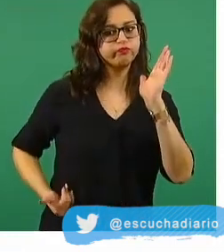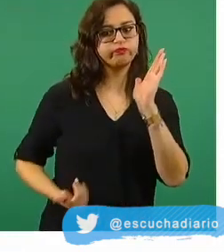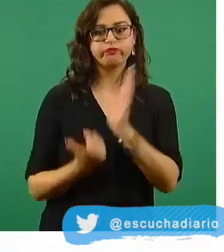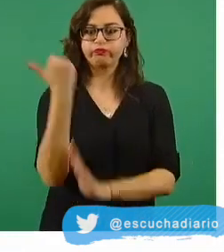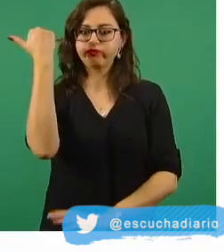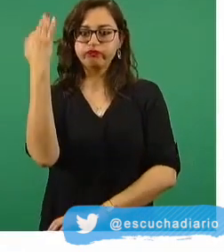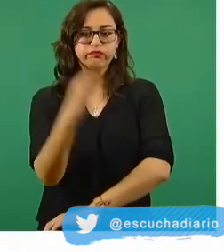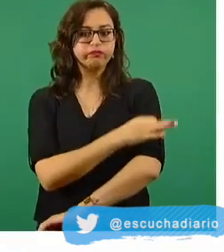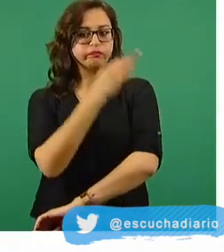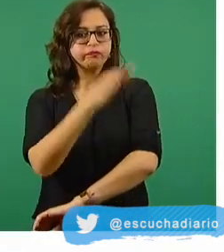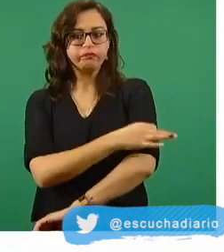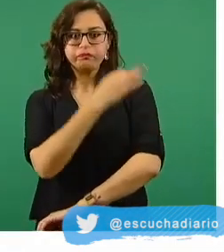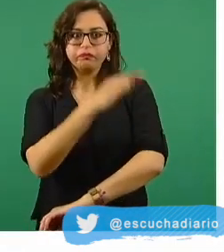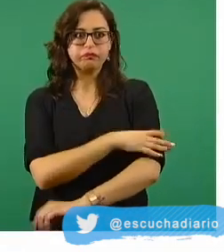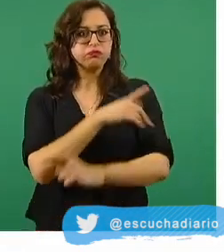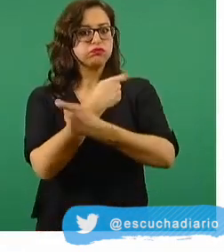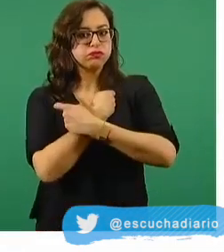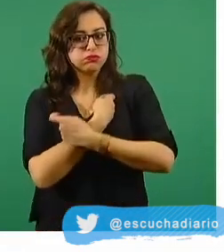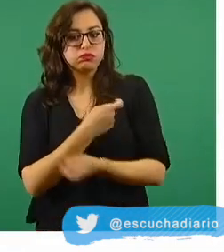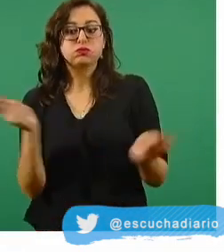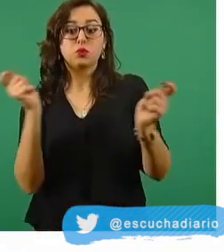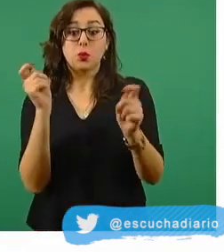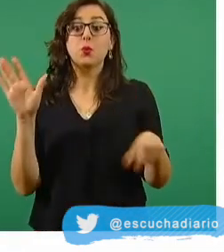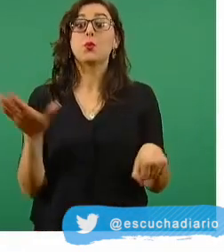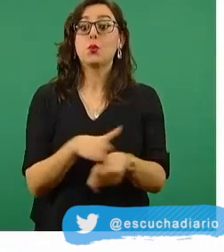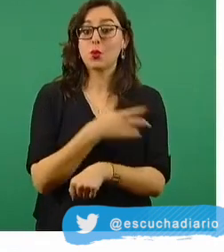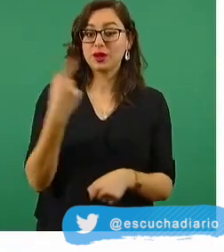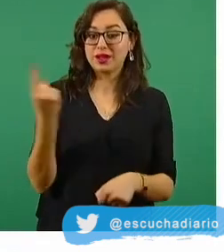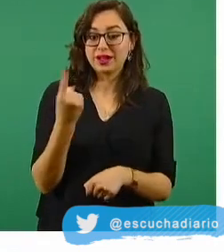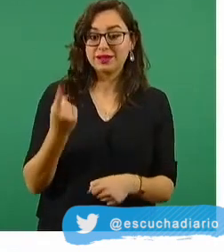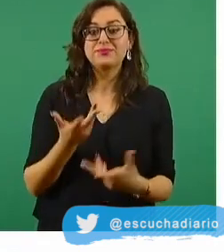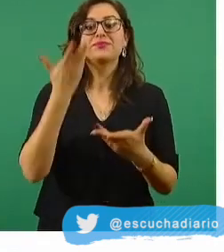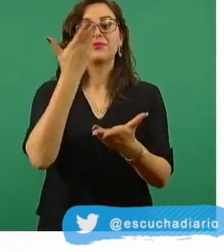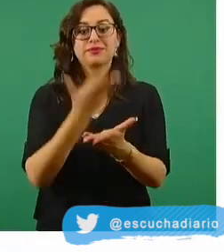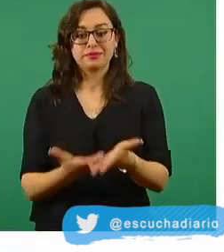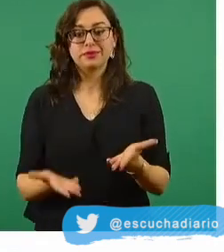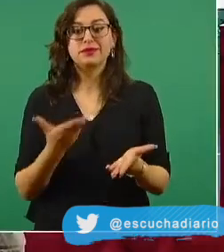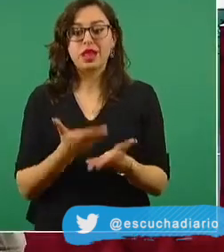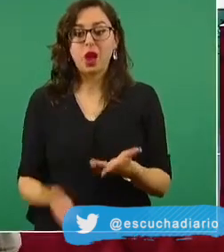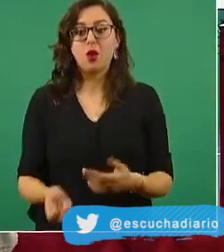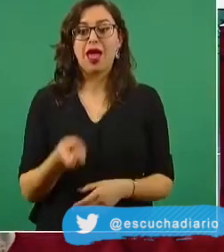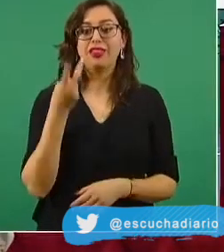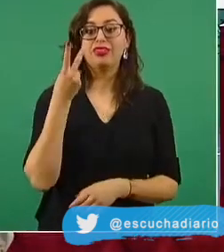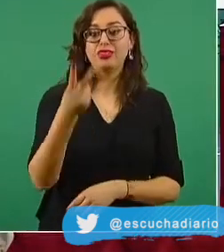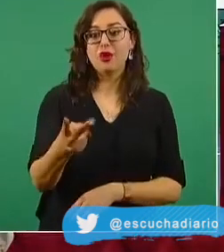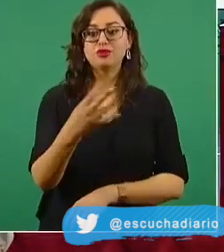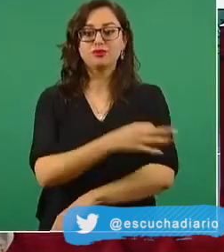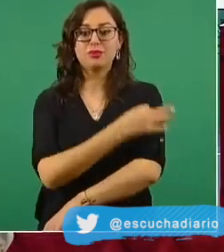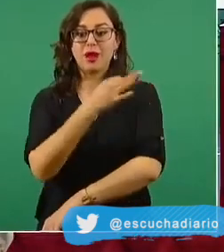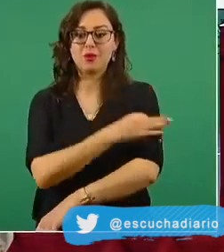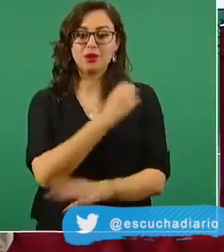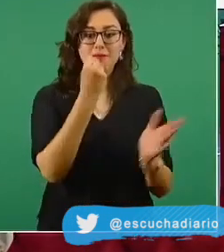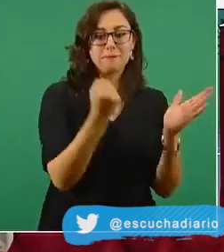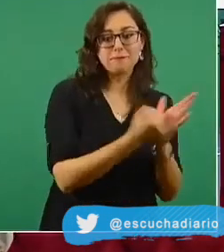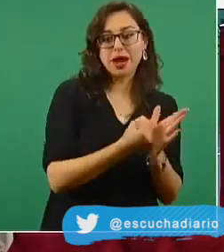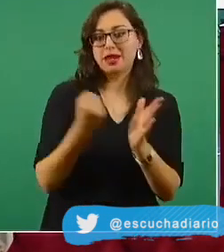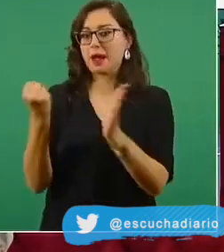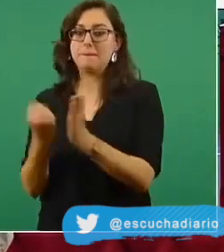nacional, obviamente porque estamos teniendo ahora la aplicación de dos vacunas al mismo tiempo. Estamos